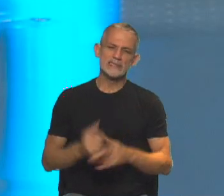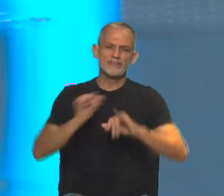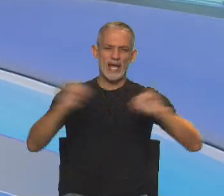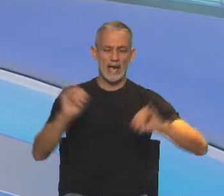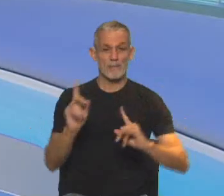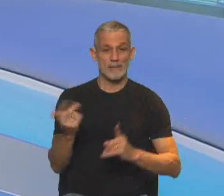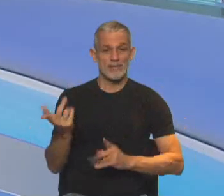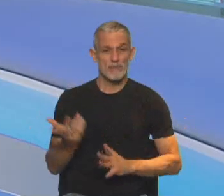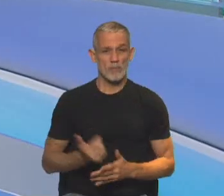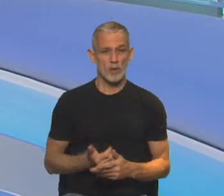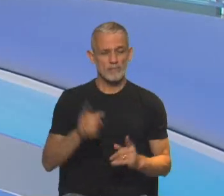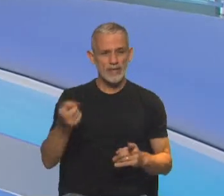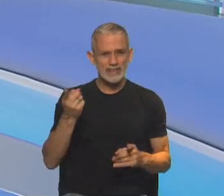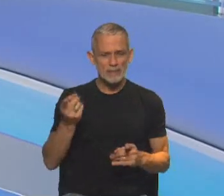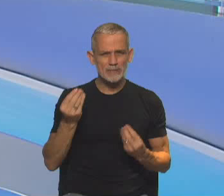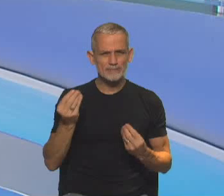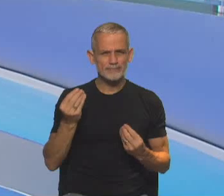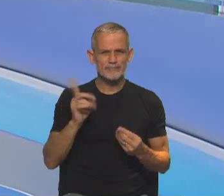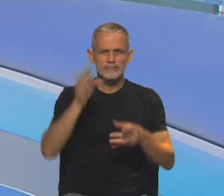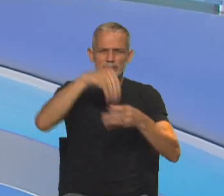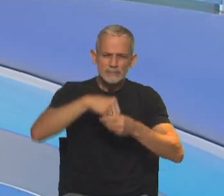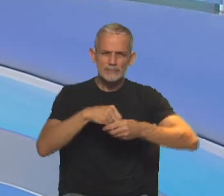pero también me parece que forma parte de algo más